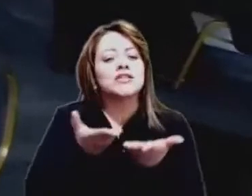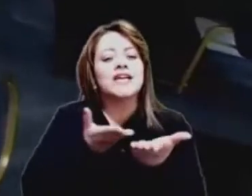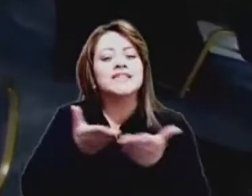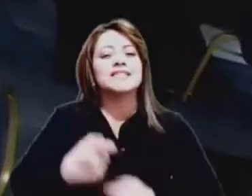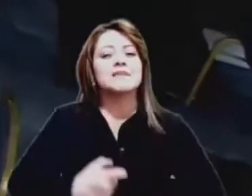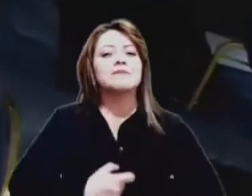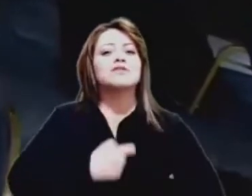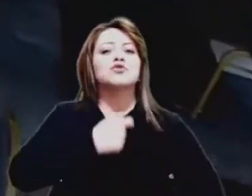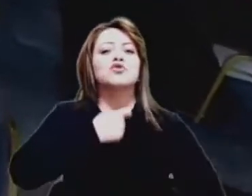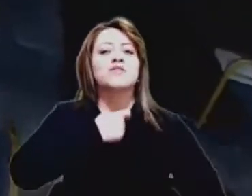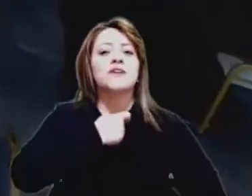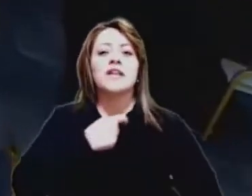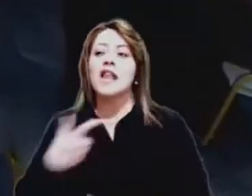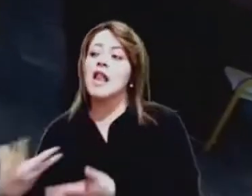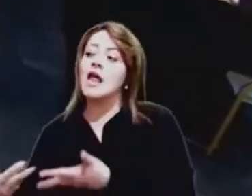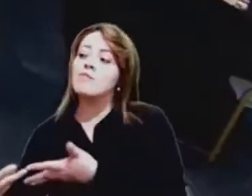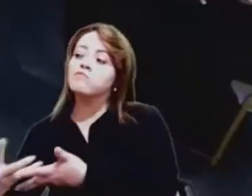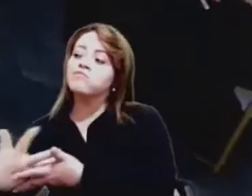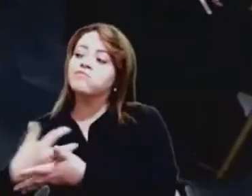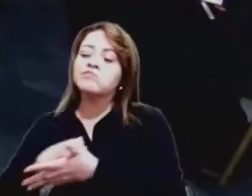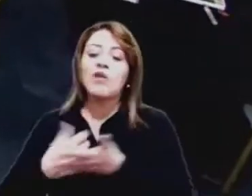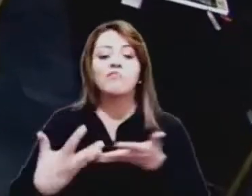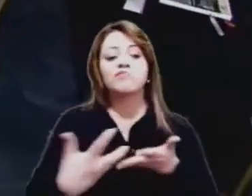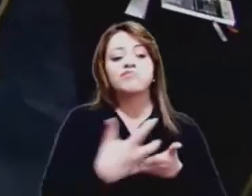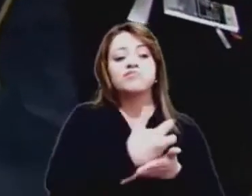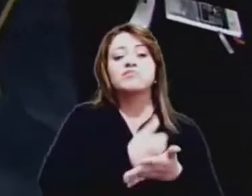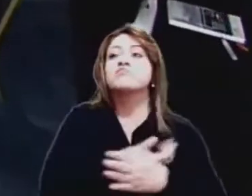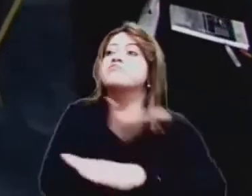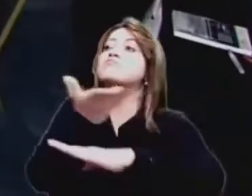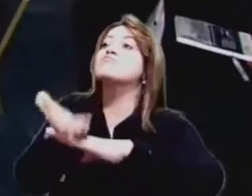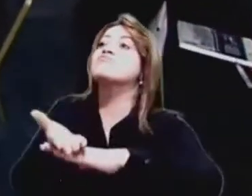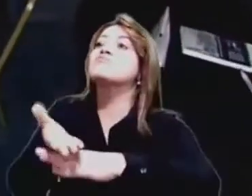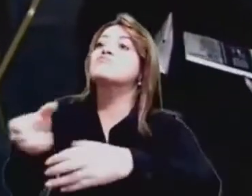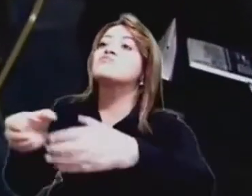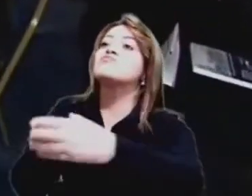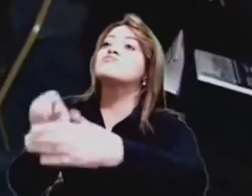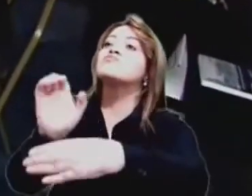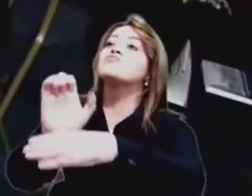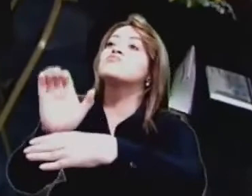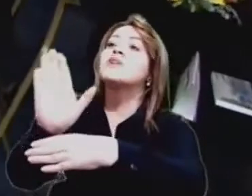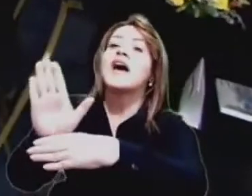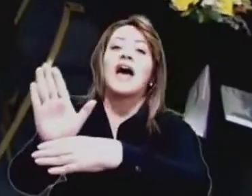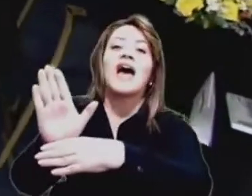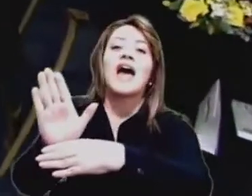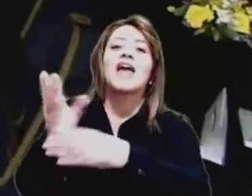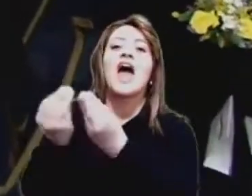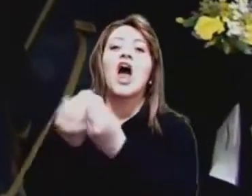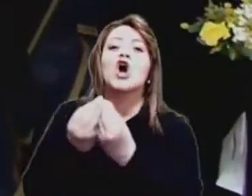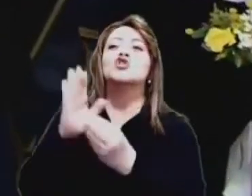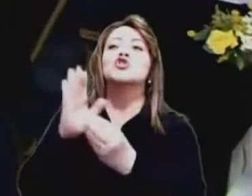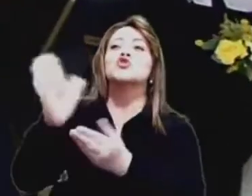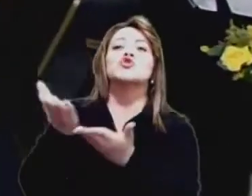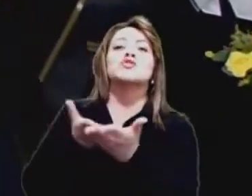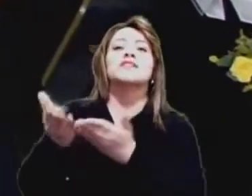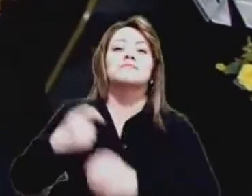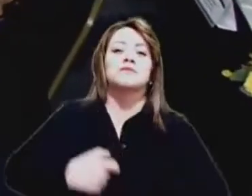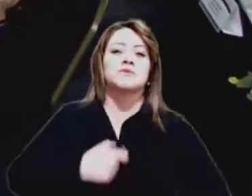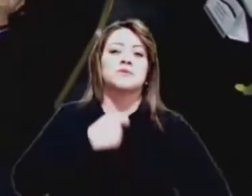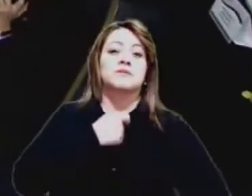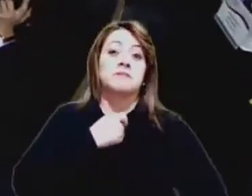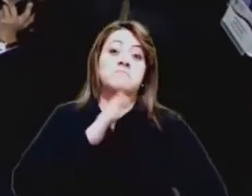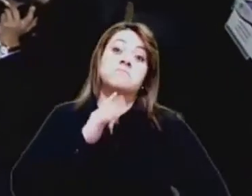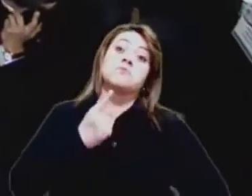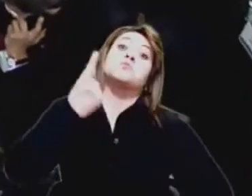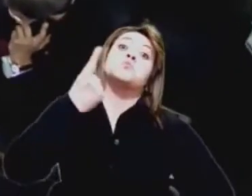o bien solucionar el conflicto por lo menos que nos dé luces para tratar de encontrar la solución es un tema que ha